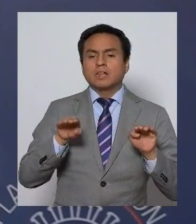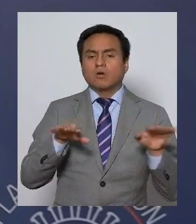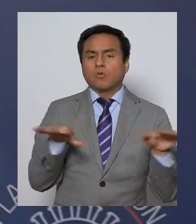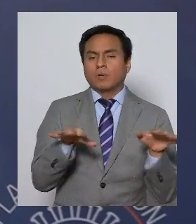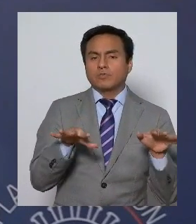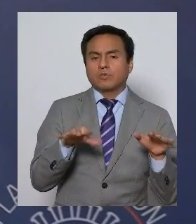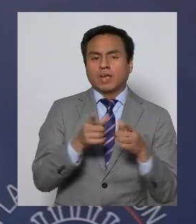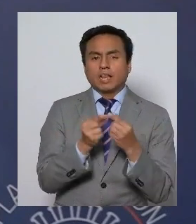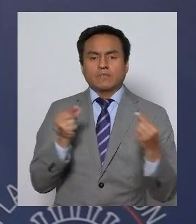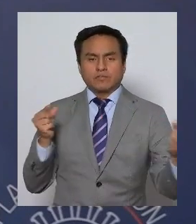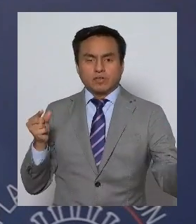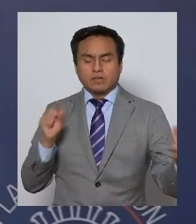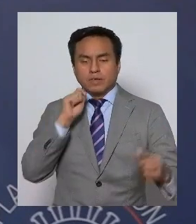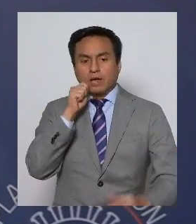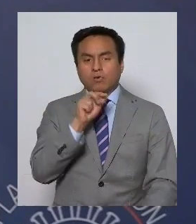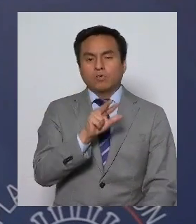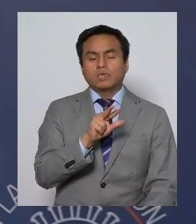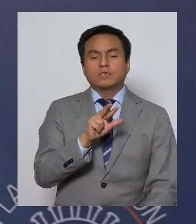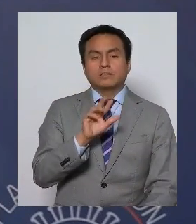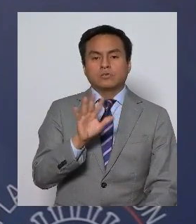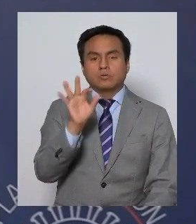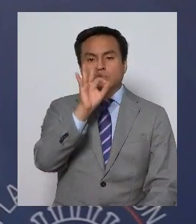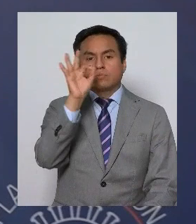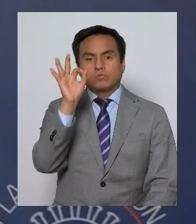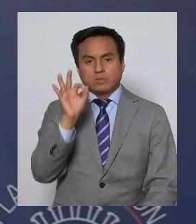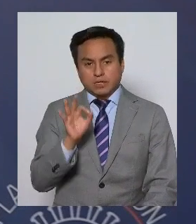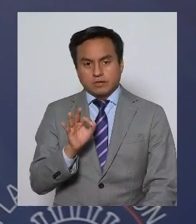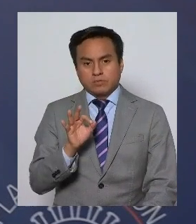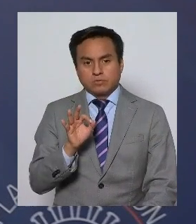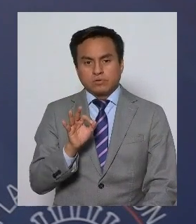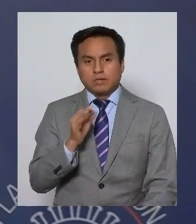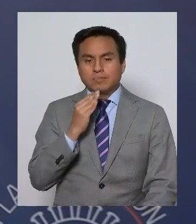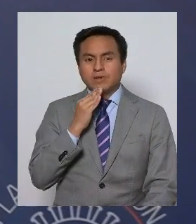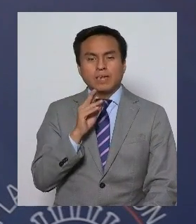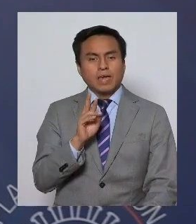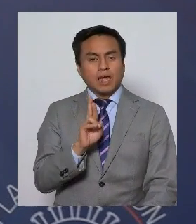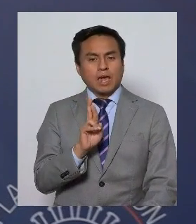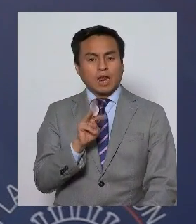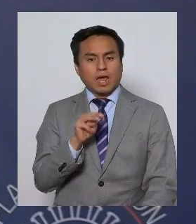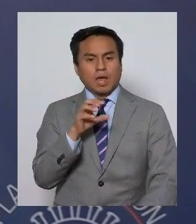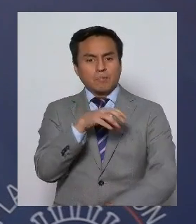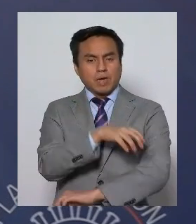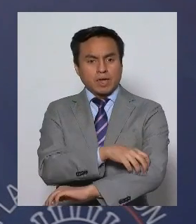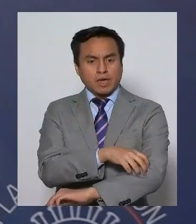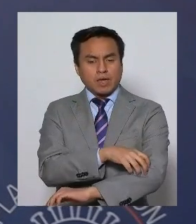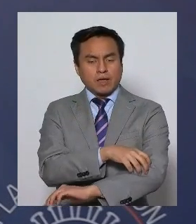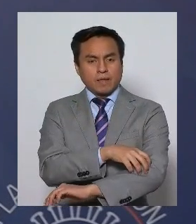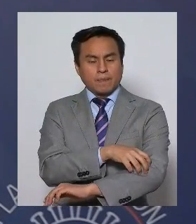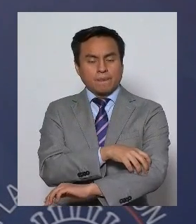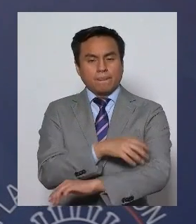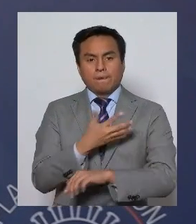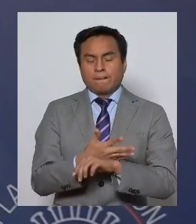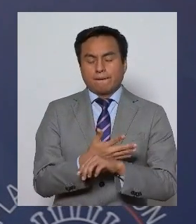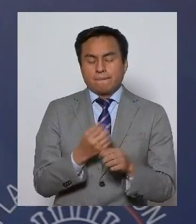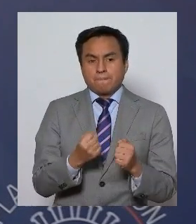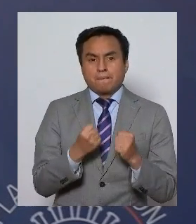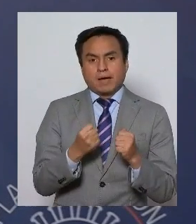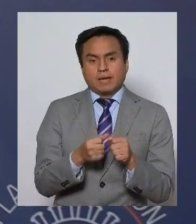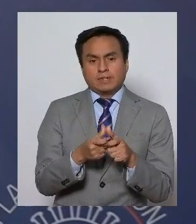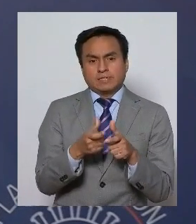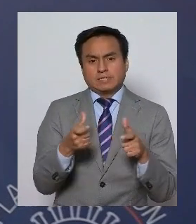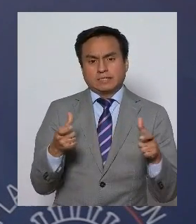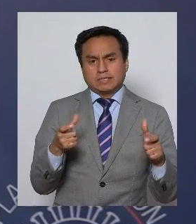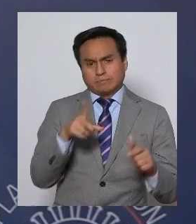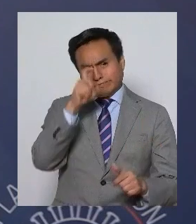ocupación a nivel nacional en un 85% y en la región metropolitana, que es donde tiene una mayor